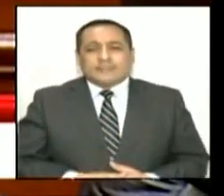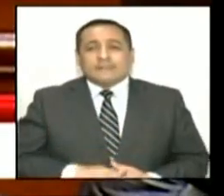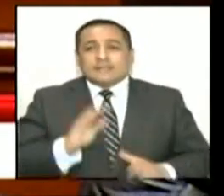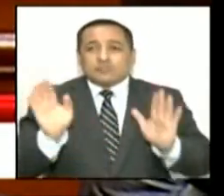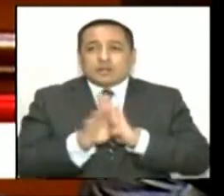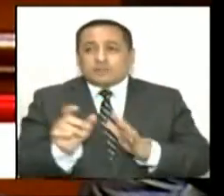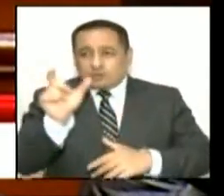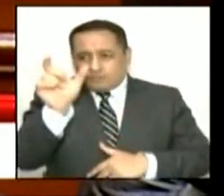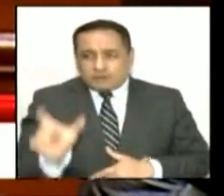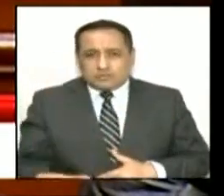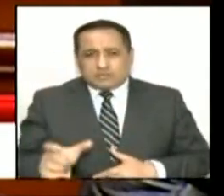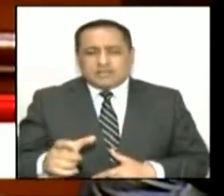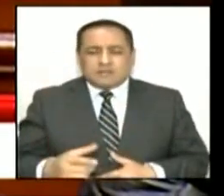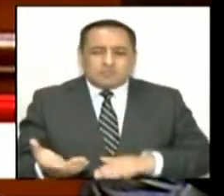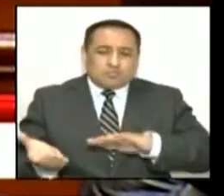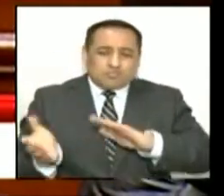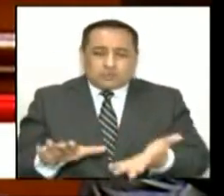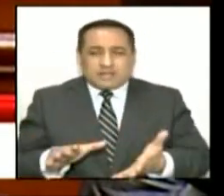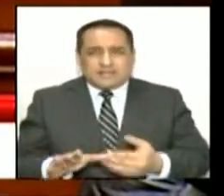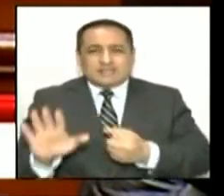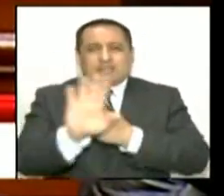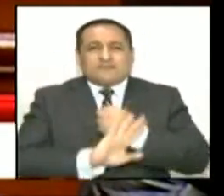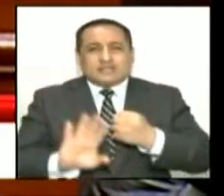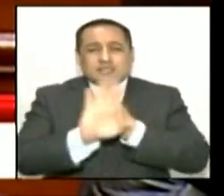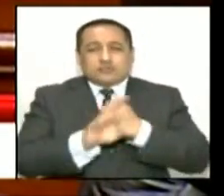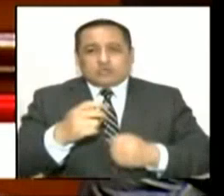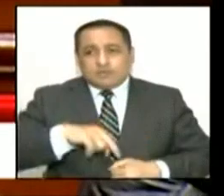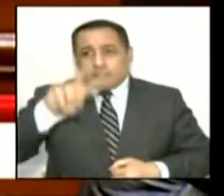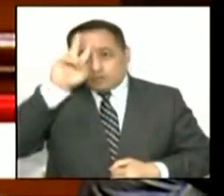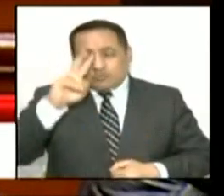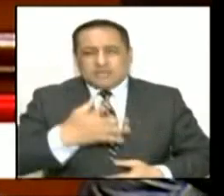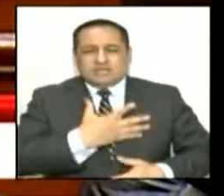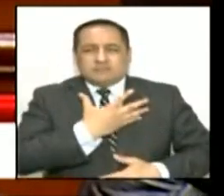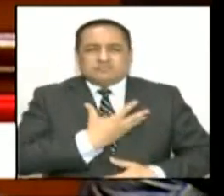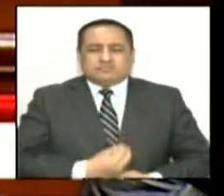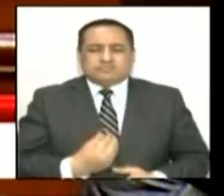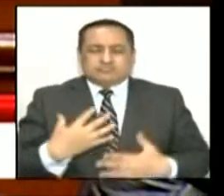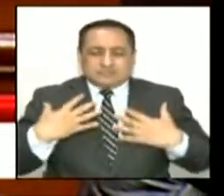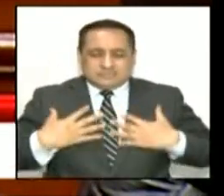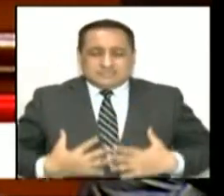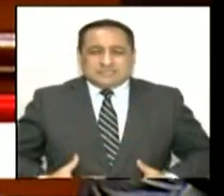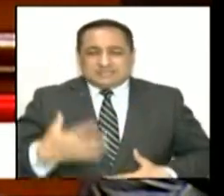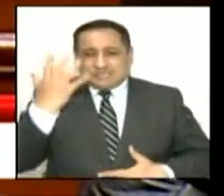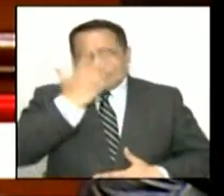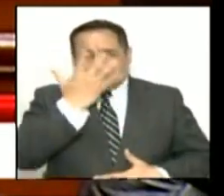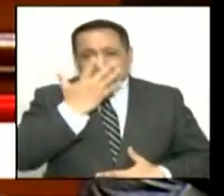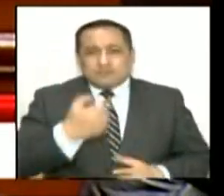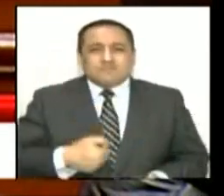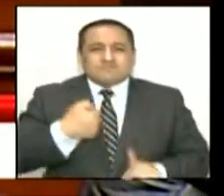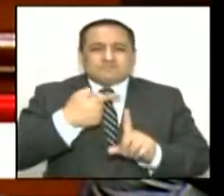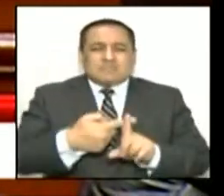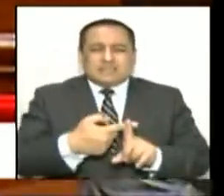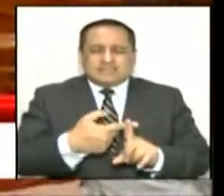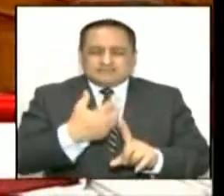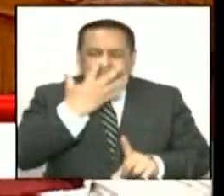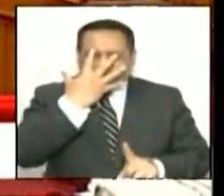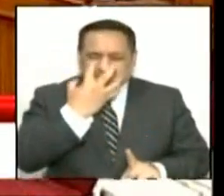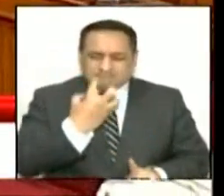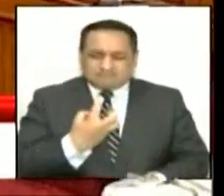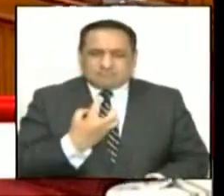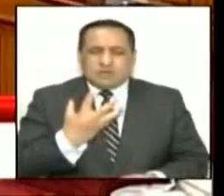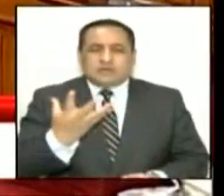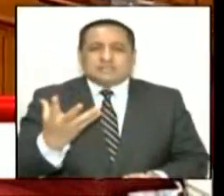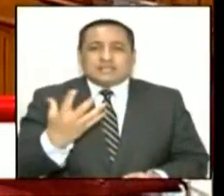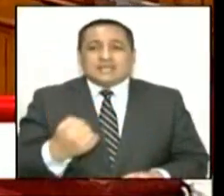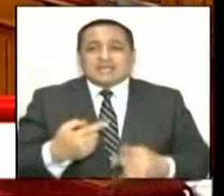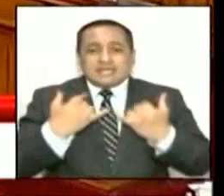muere defendiendo la democracia, el luto se suma, al luto se suma la indignación. Y